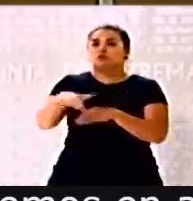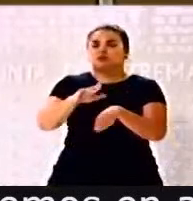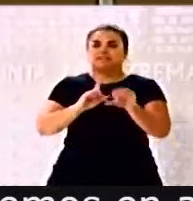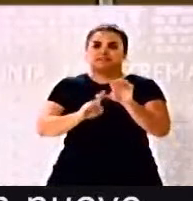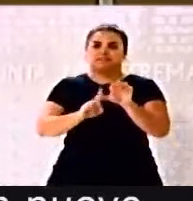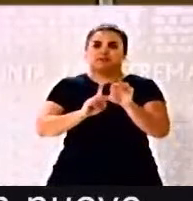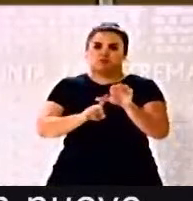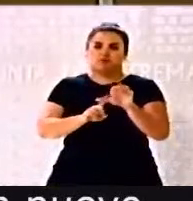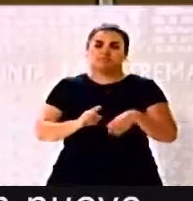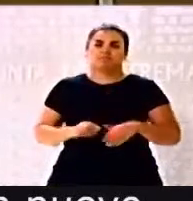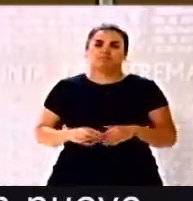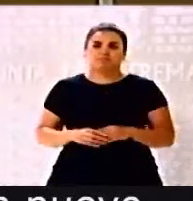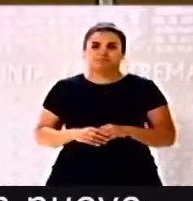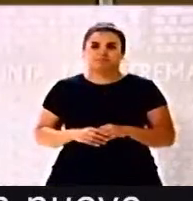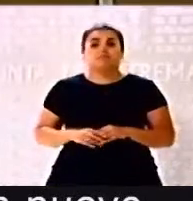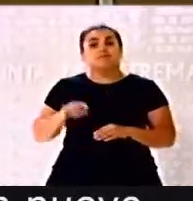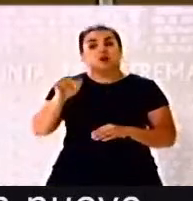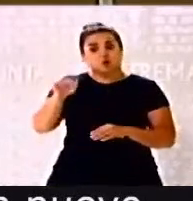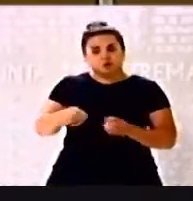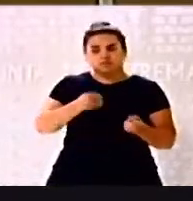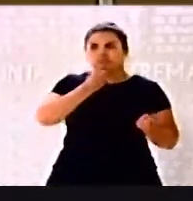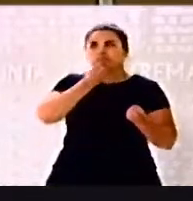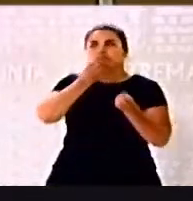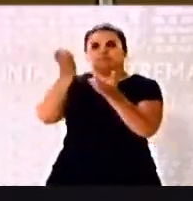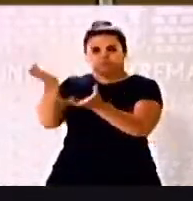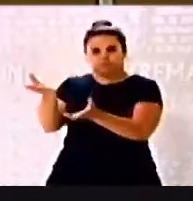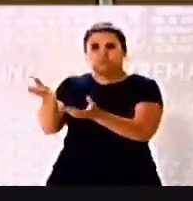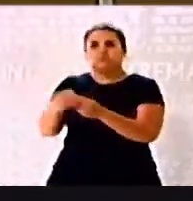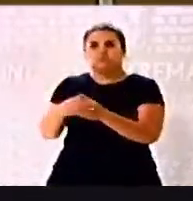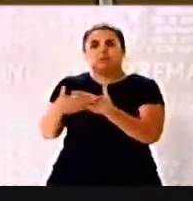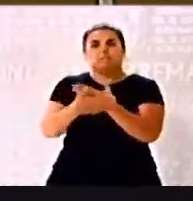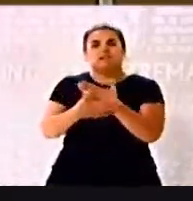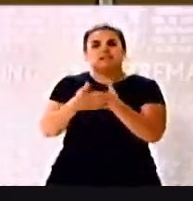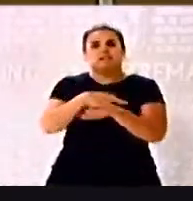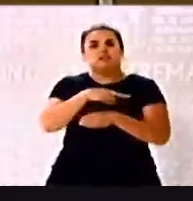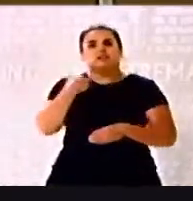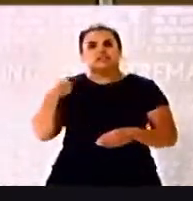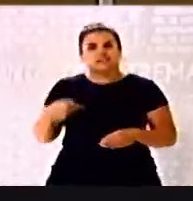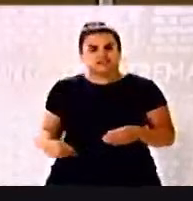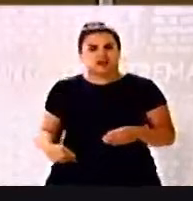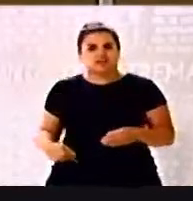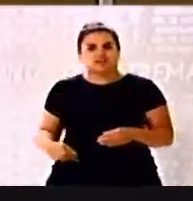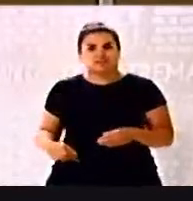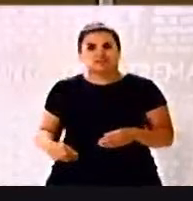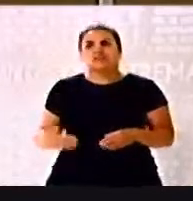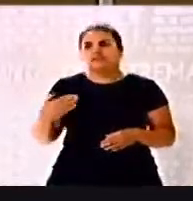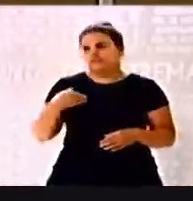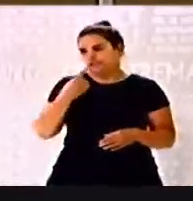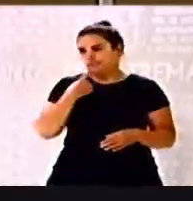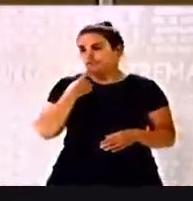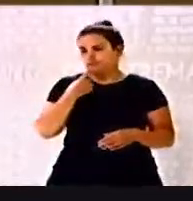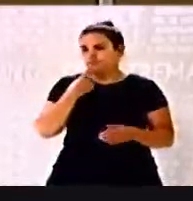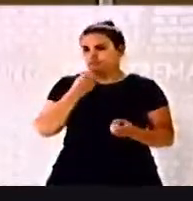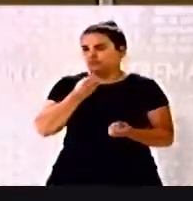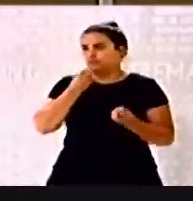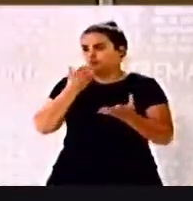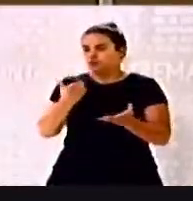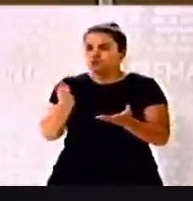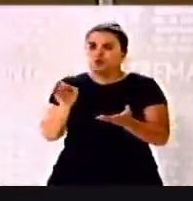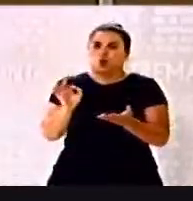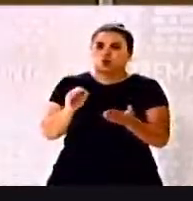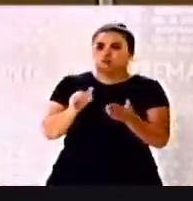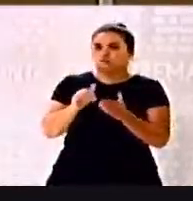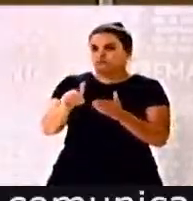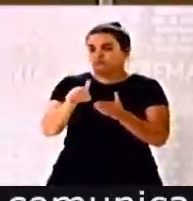Extremadura. Hoy se va a comunicar al Ministerio de Sanidad, ya digo, se estará comunicando o se va a comunicar